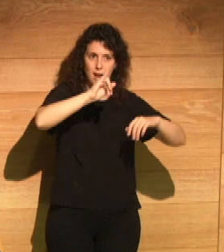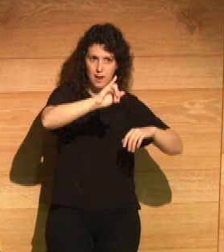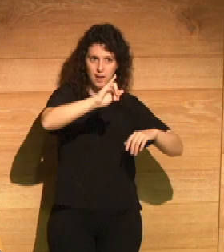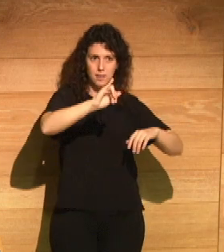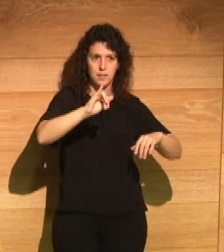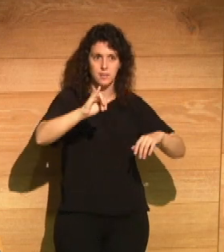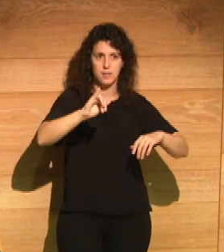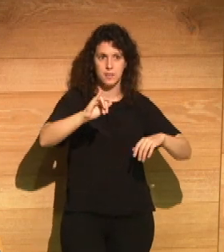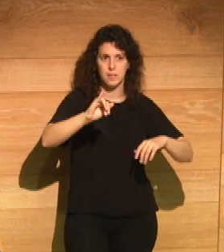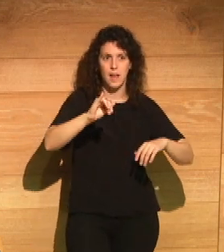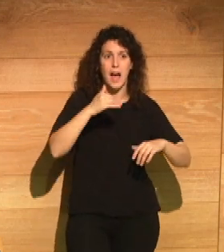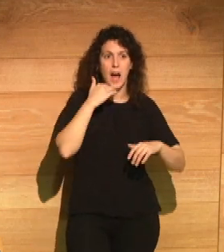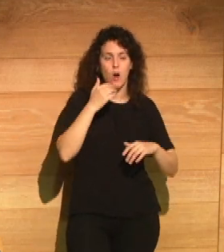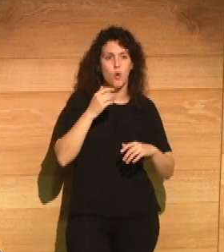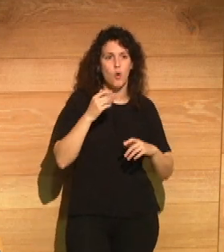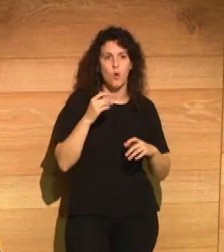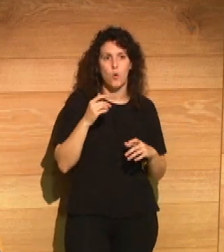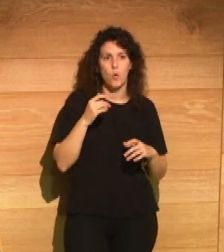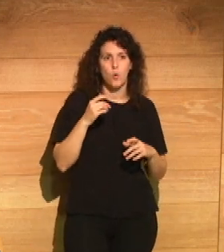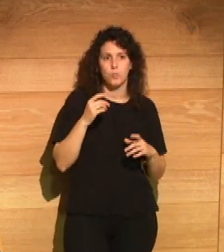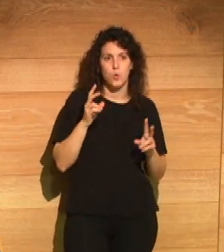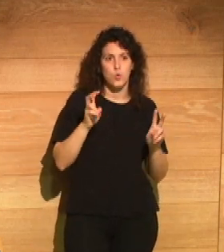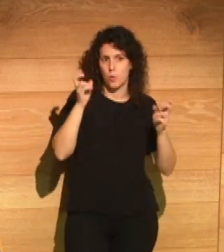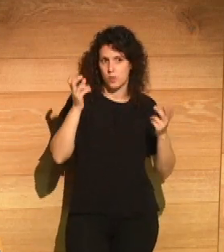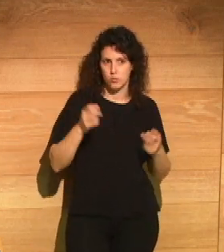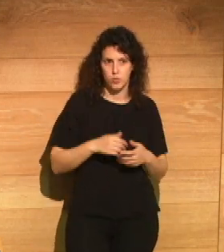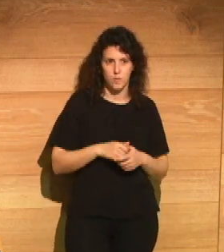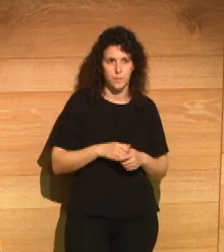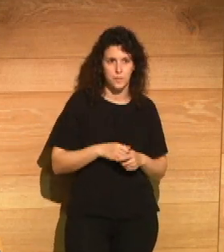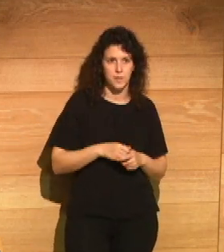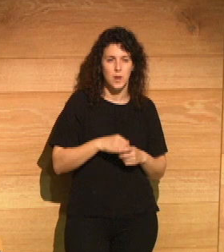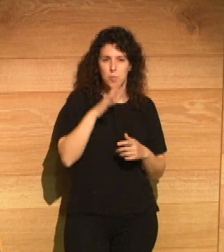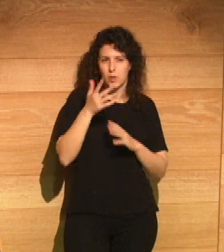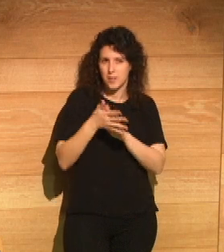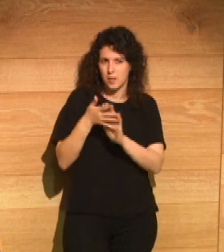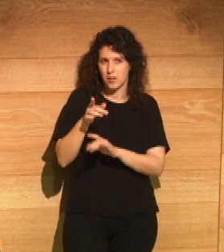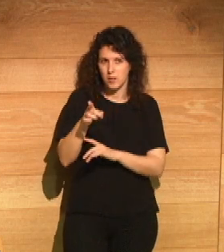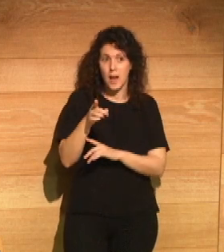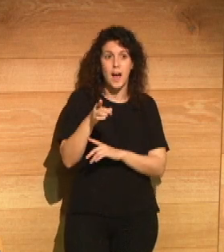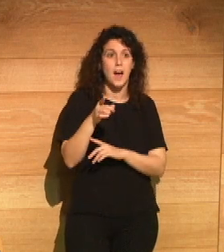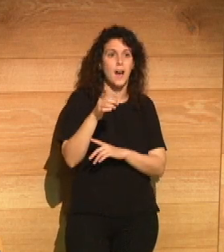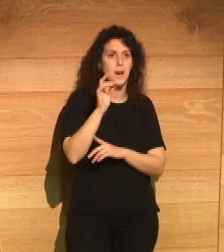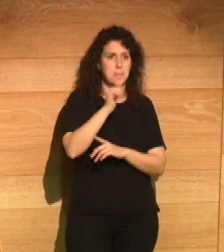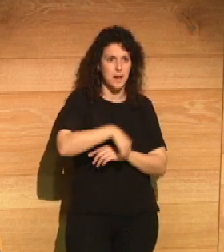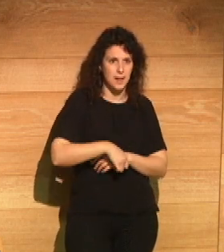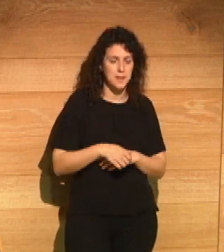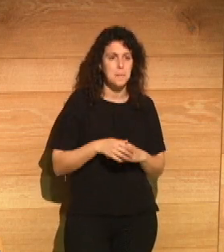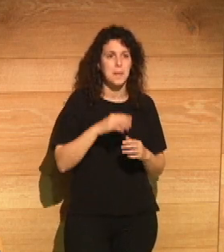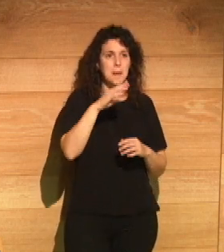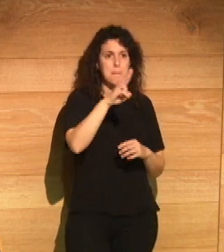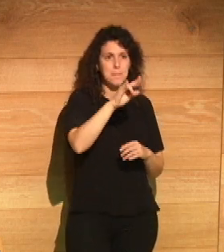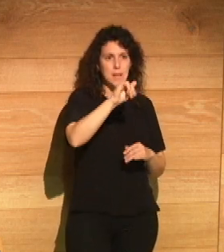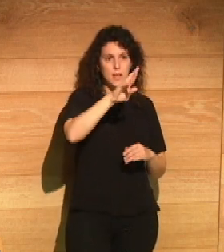una cosa más misteriosa, pero se me olvidó porque estábamos hablando de esto, ¿a dónde íbamos? Ah, el Viruñas. Y entonces en El estas Viruñas.